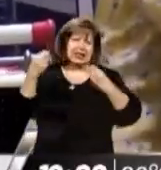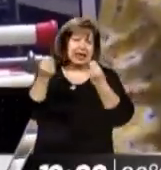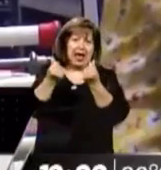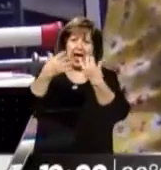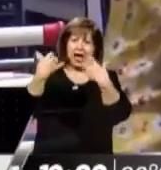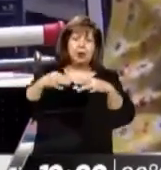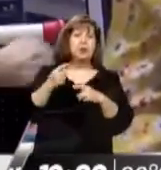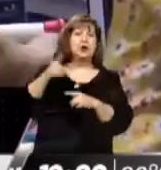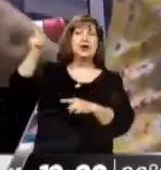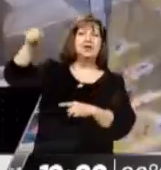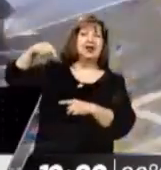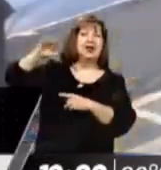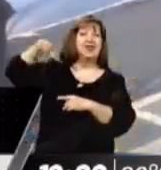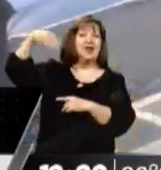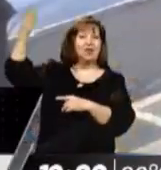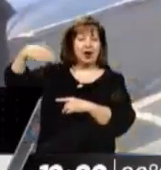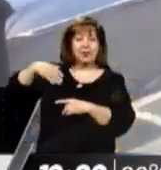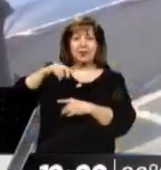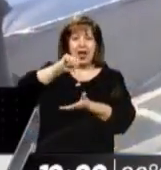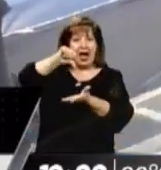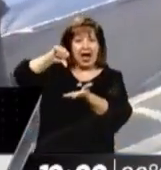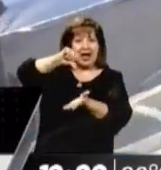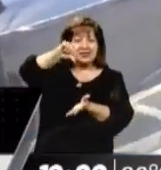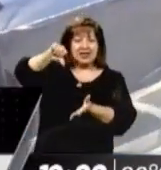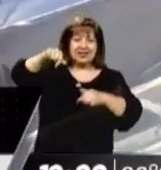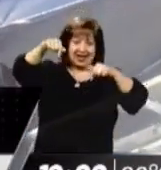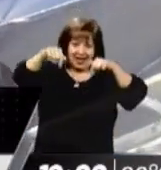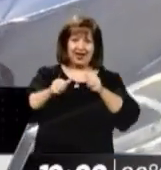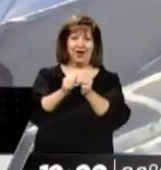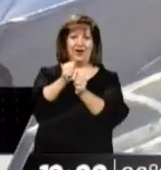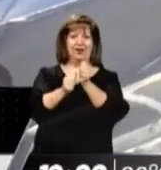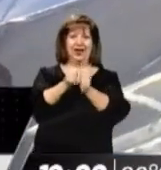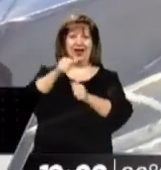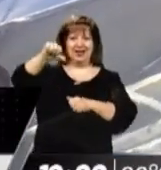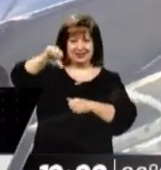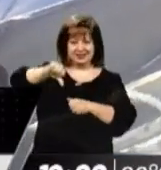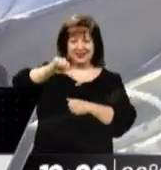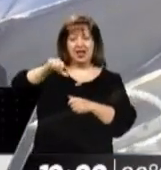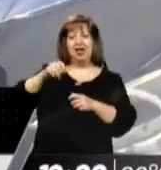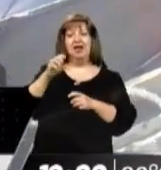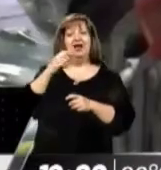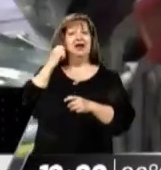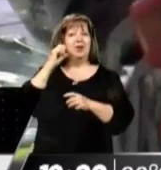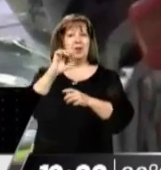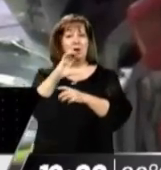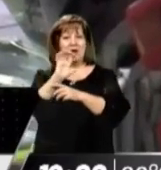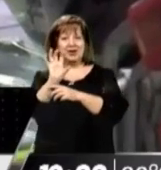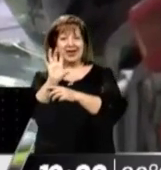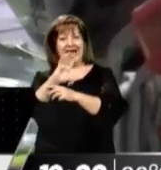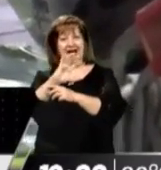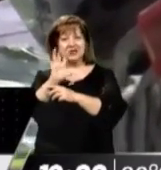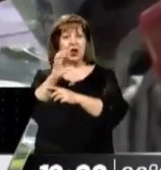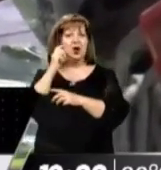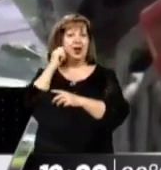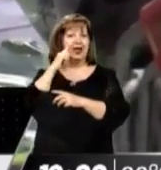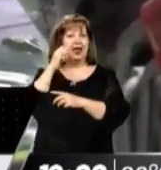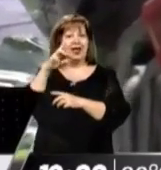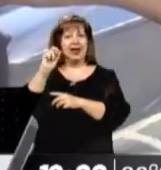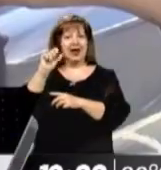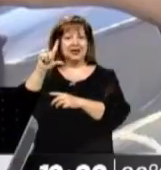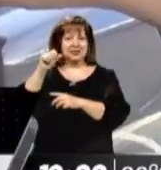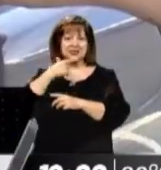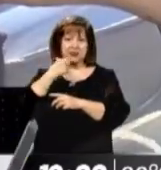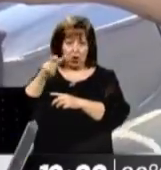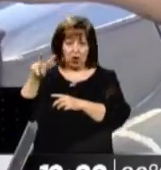importa. El aceite acá es muy barato porque acá se produce aceite. El girasol y todo eso. La gente lo combina, también puede hacer algo